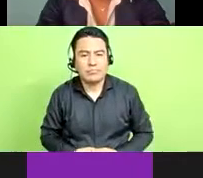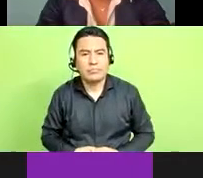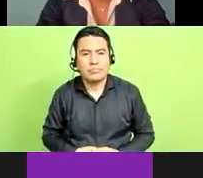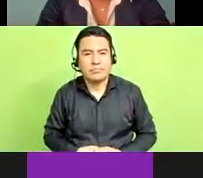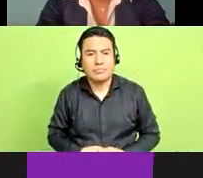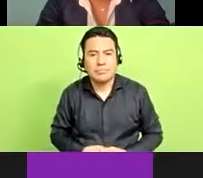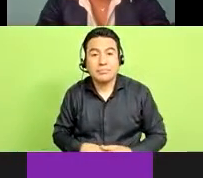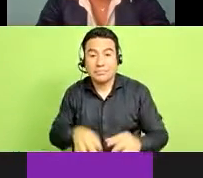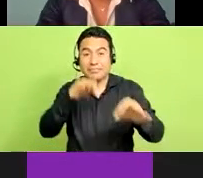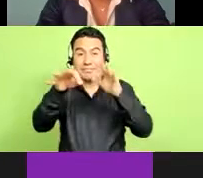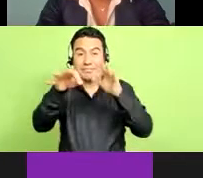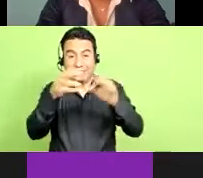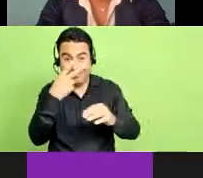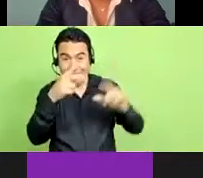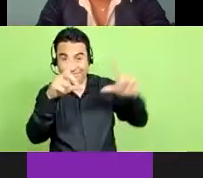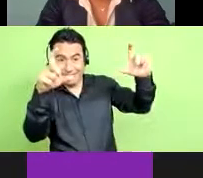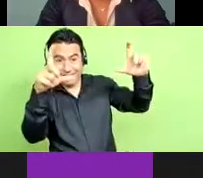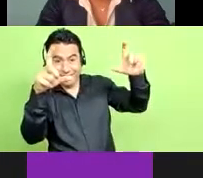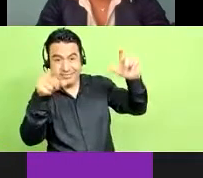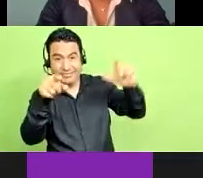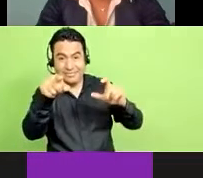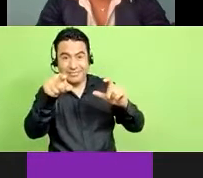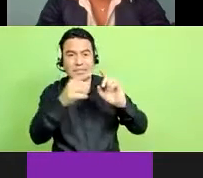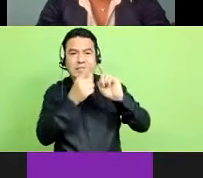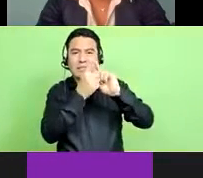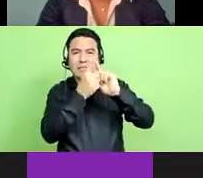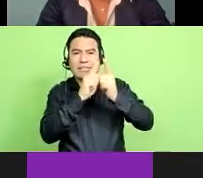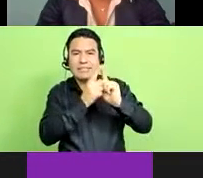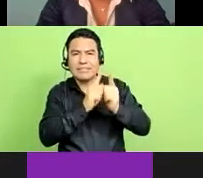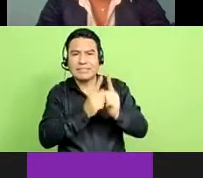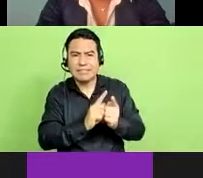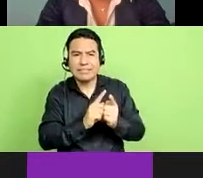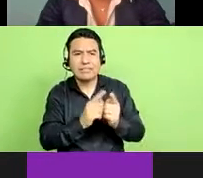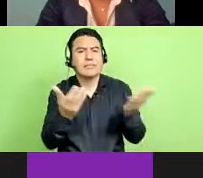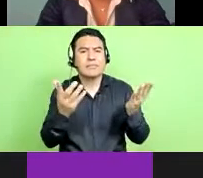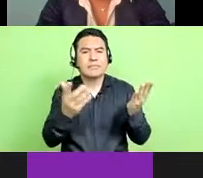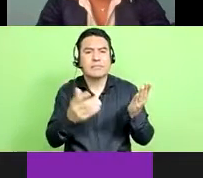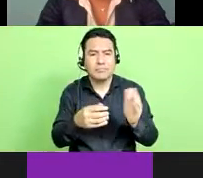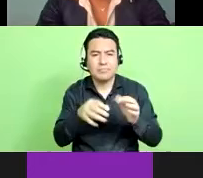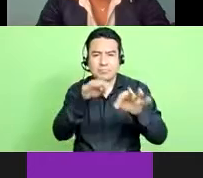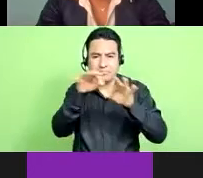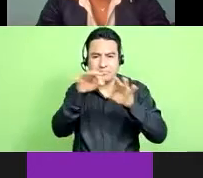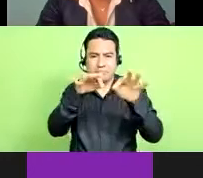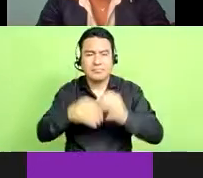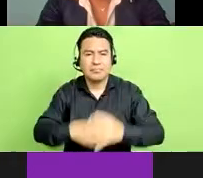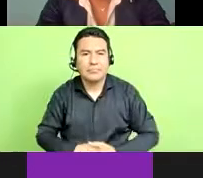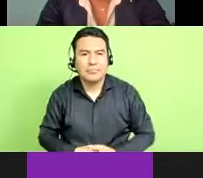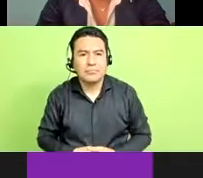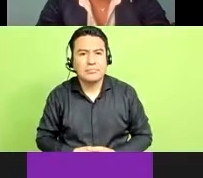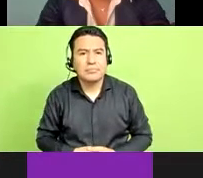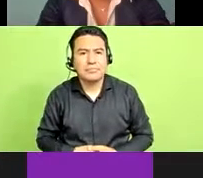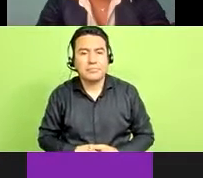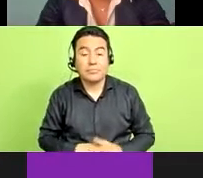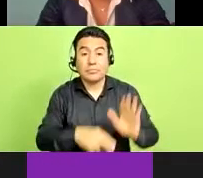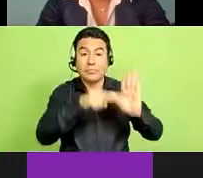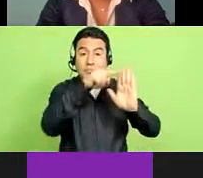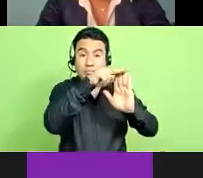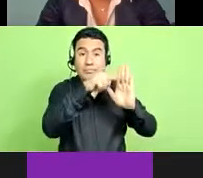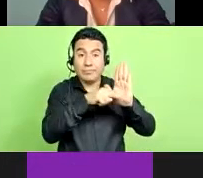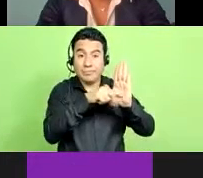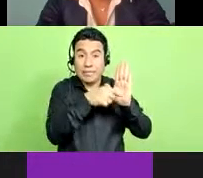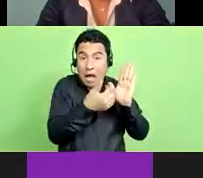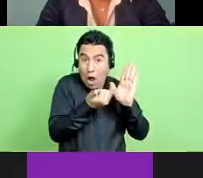se está realizando una de las principales modificaciones en la norma vigente e